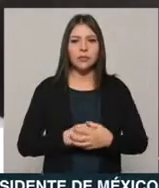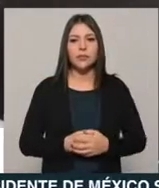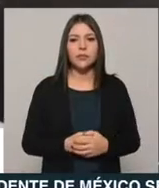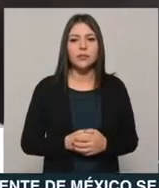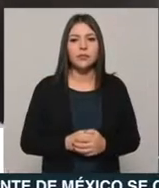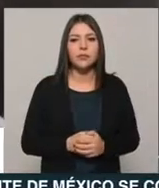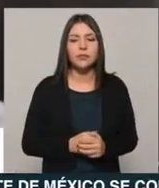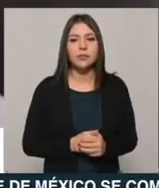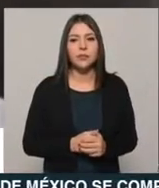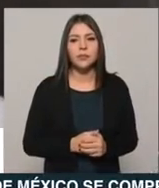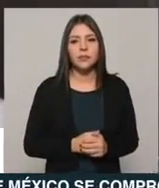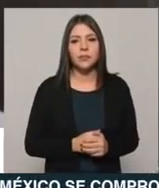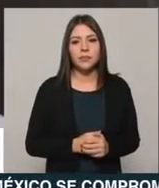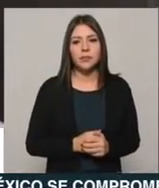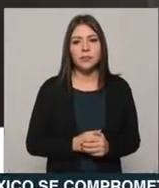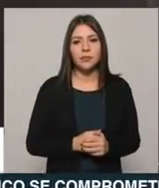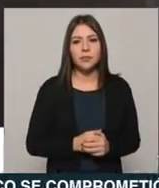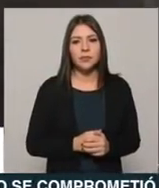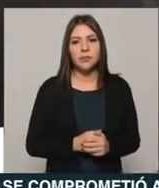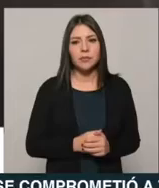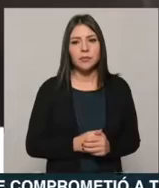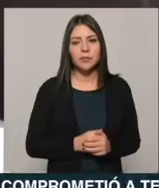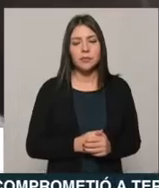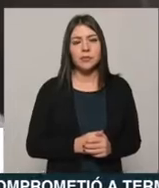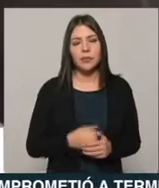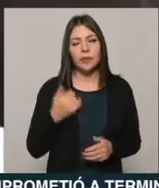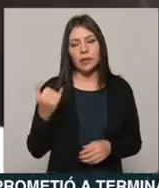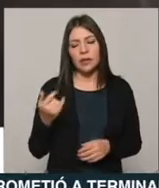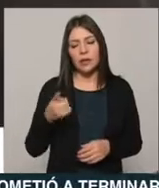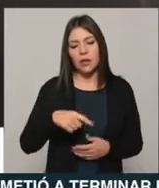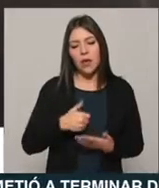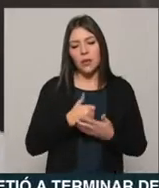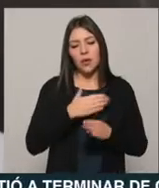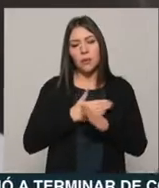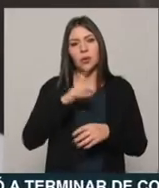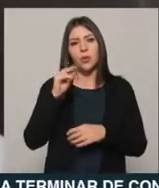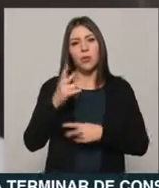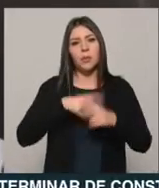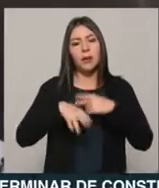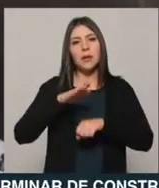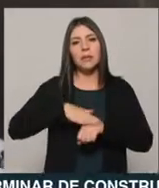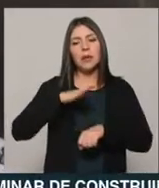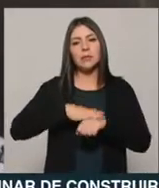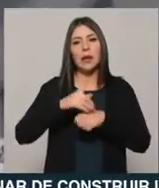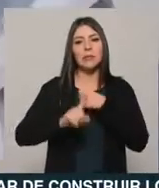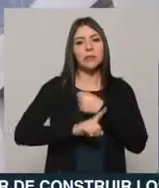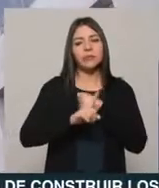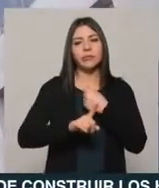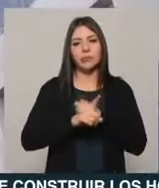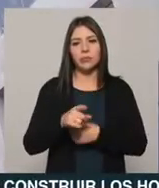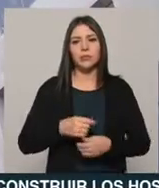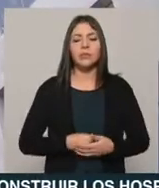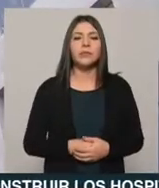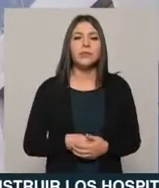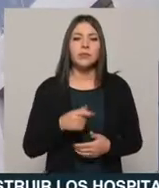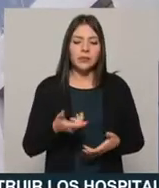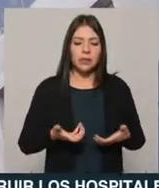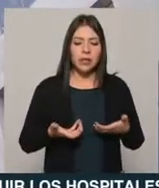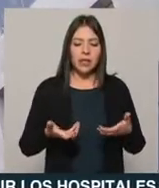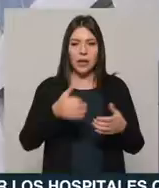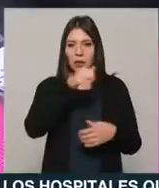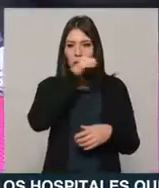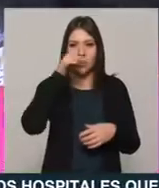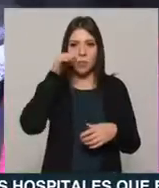pues se evitó que hubiera más daños, eso es lo que yo diría. En Avenida Juárez,